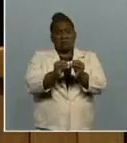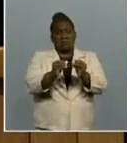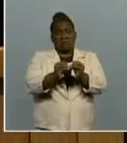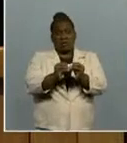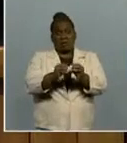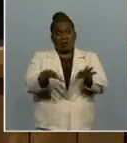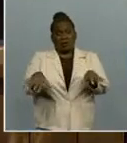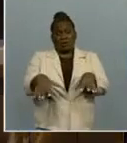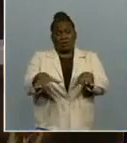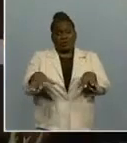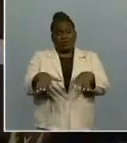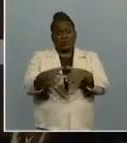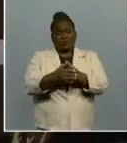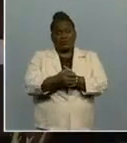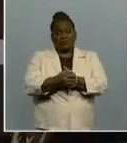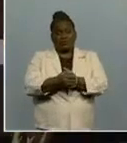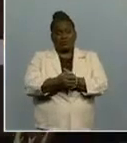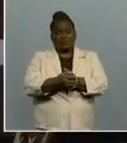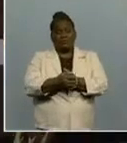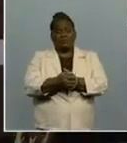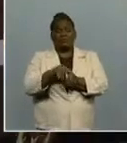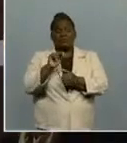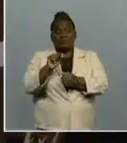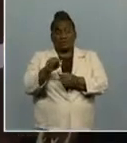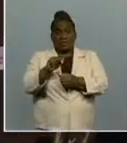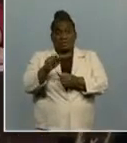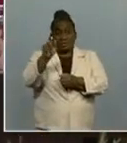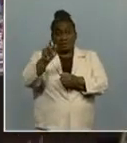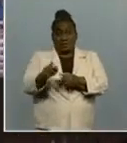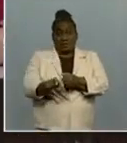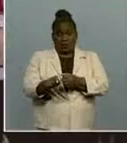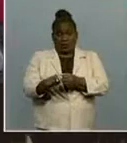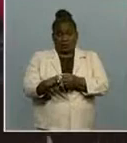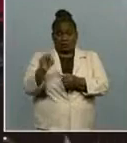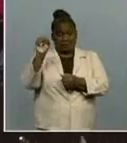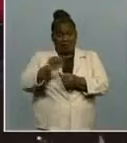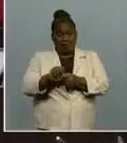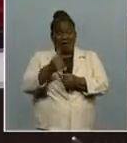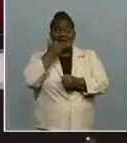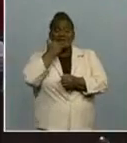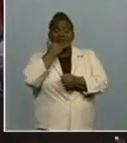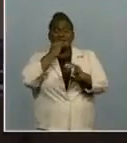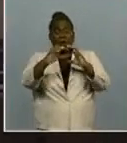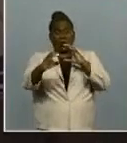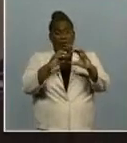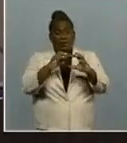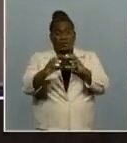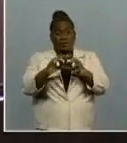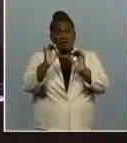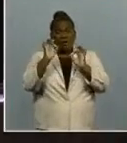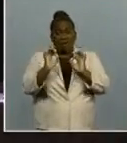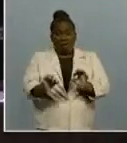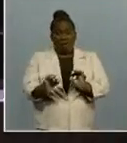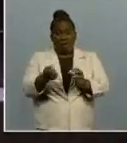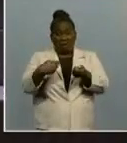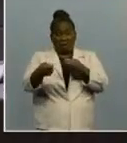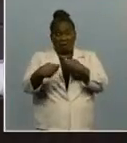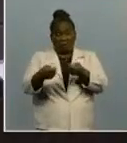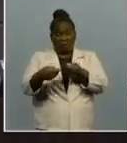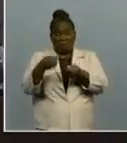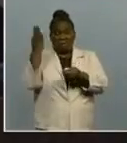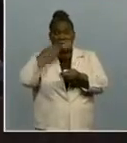impactan para estos hechiceros de la comunicación la verdad no sólo es negociable sino peor